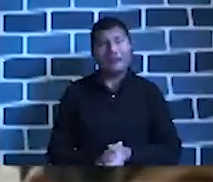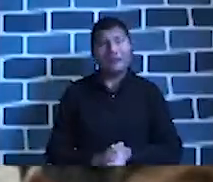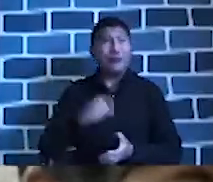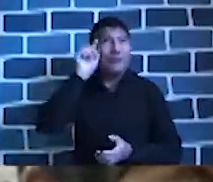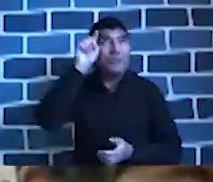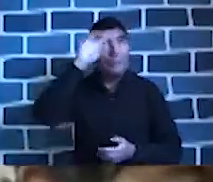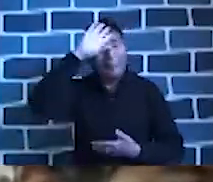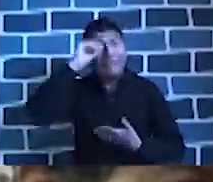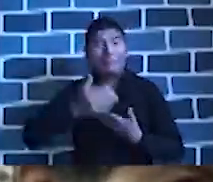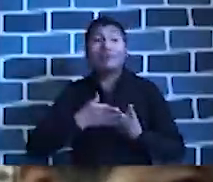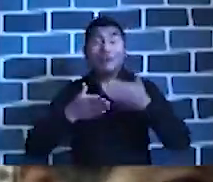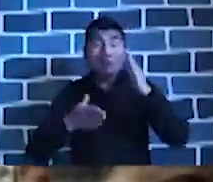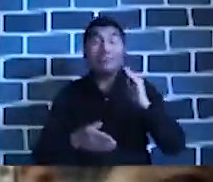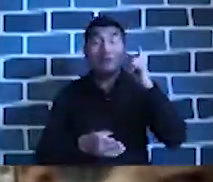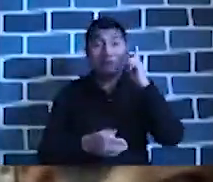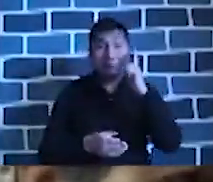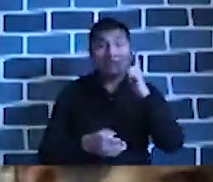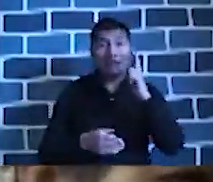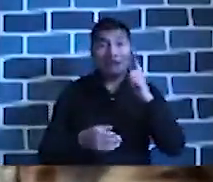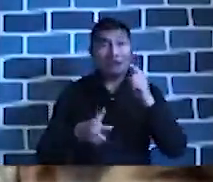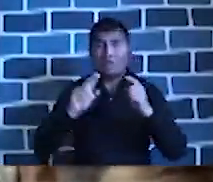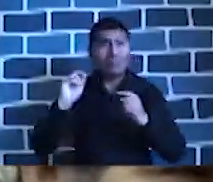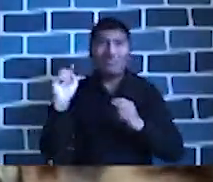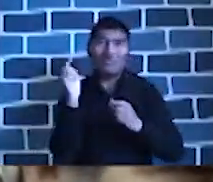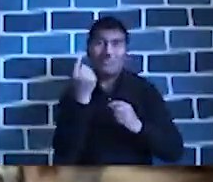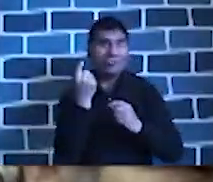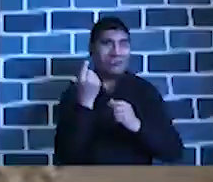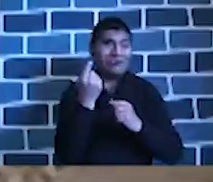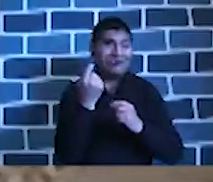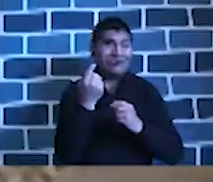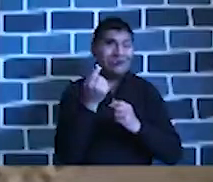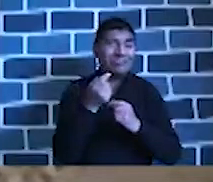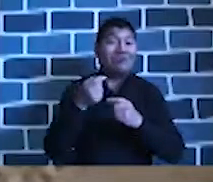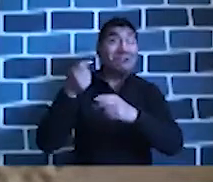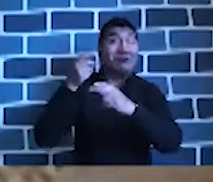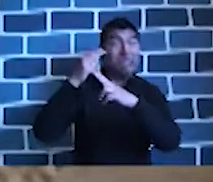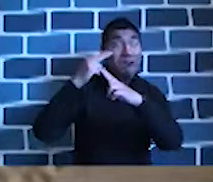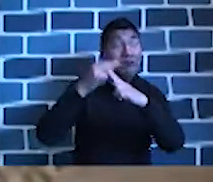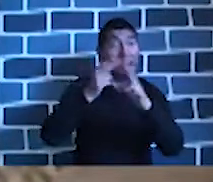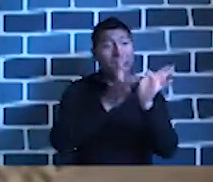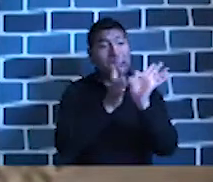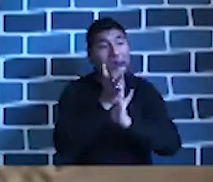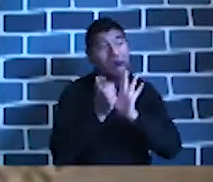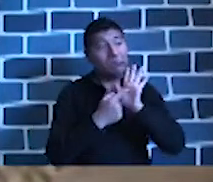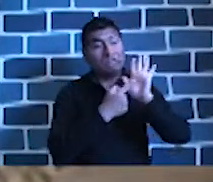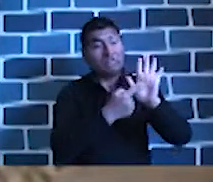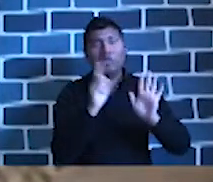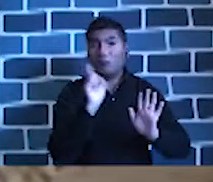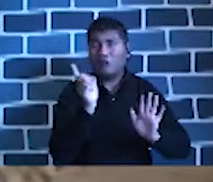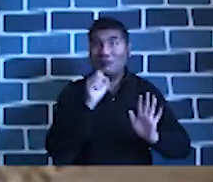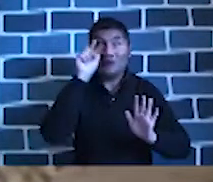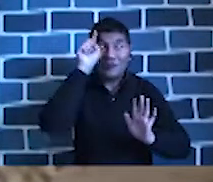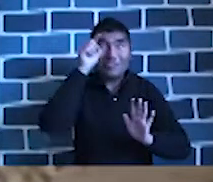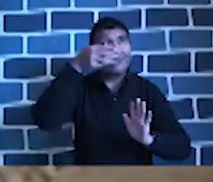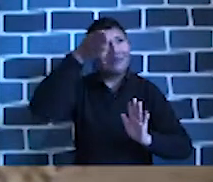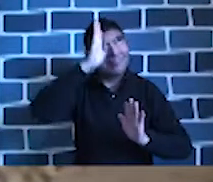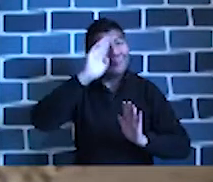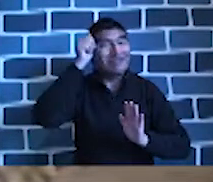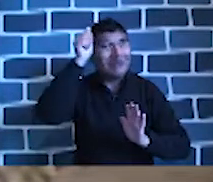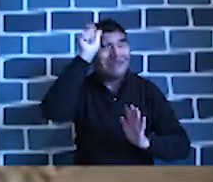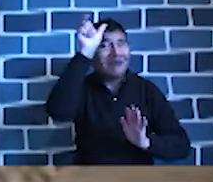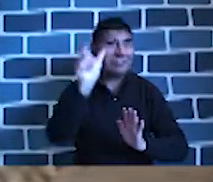Eres el Hijo de Dios, es decir, no solo quien viene en nombre de Dios, sino que eres Dios